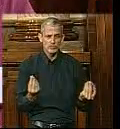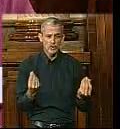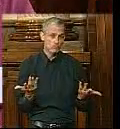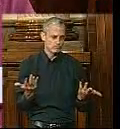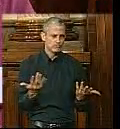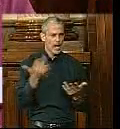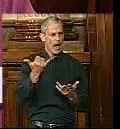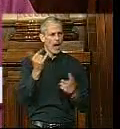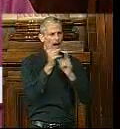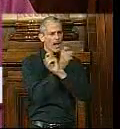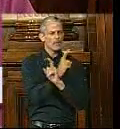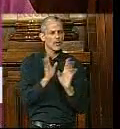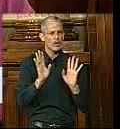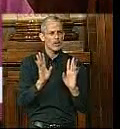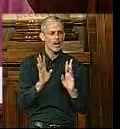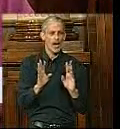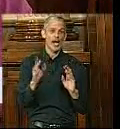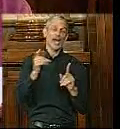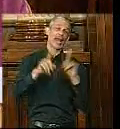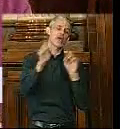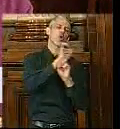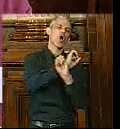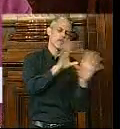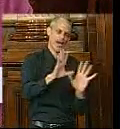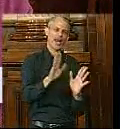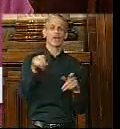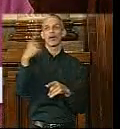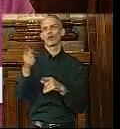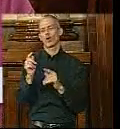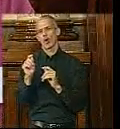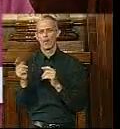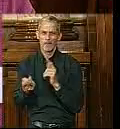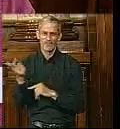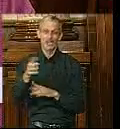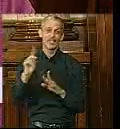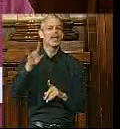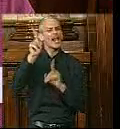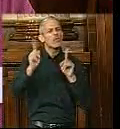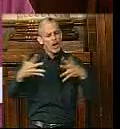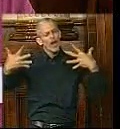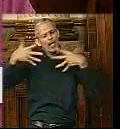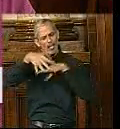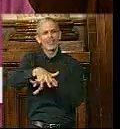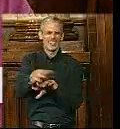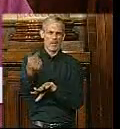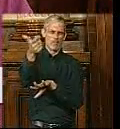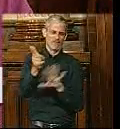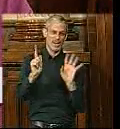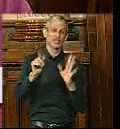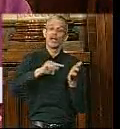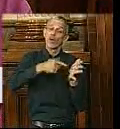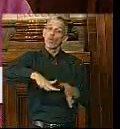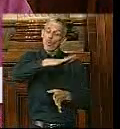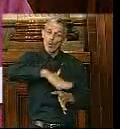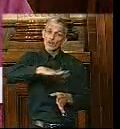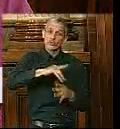partes es más grave que en otras, porque en algunas partes los chicos están más integrados que en otras partes. En la Ciudad de Buenos